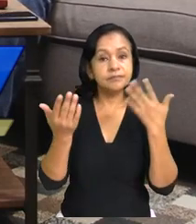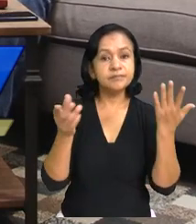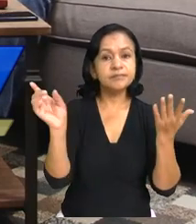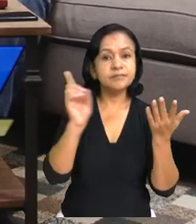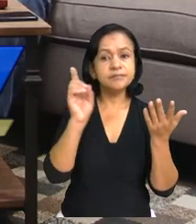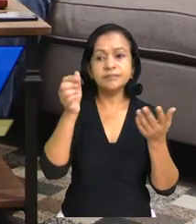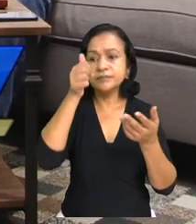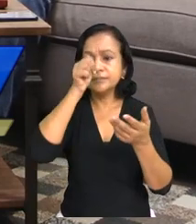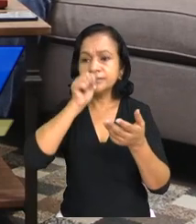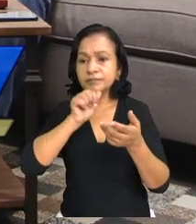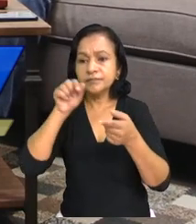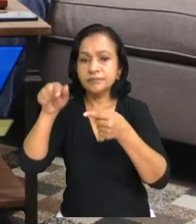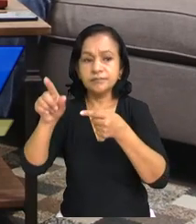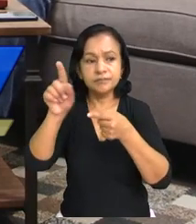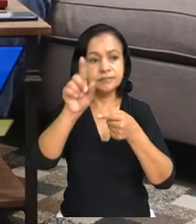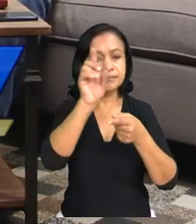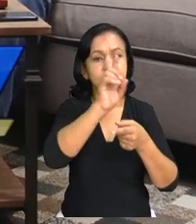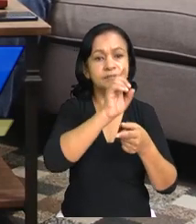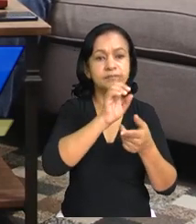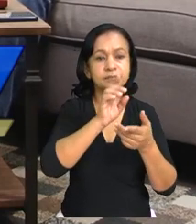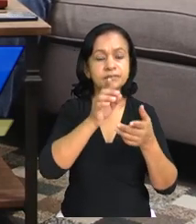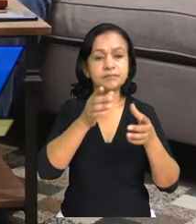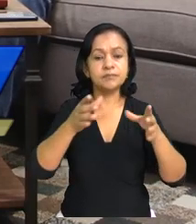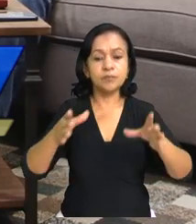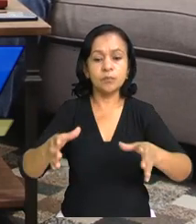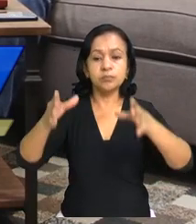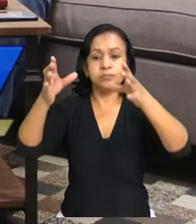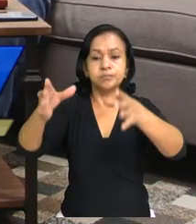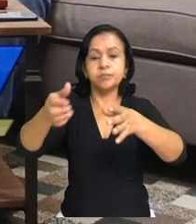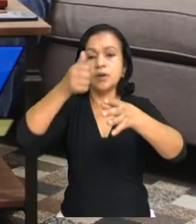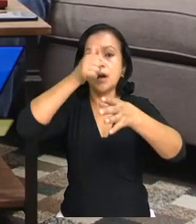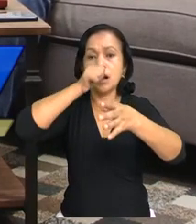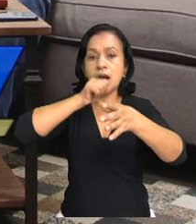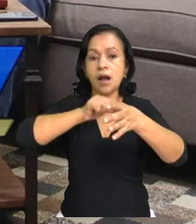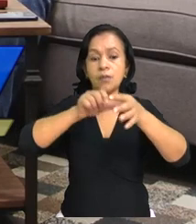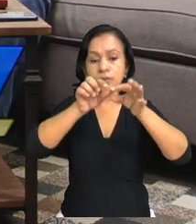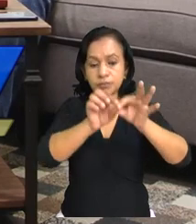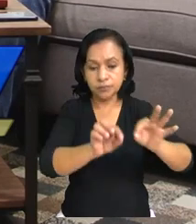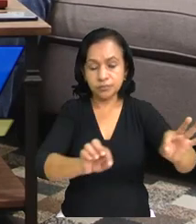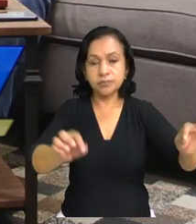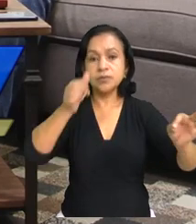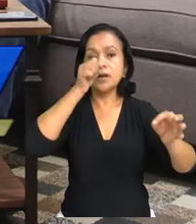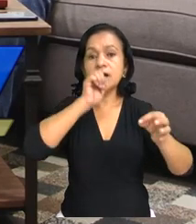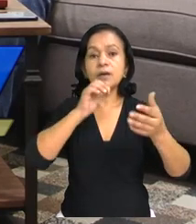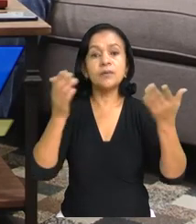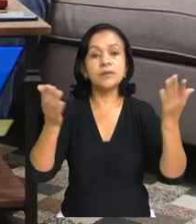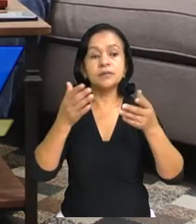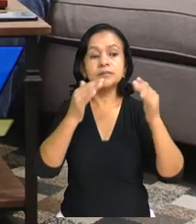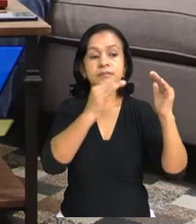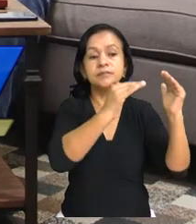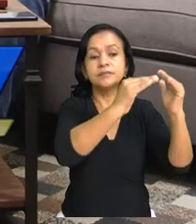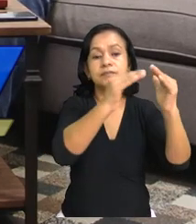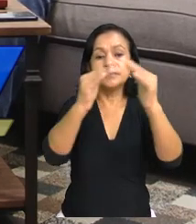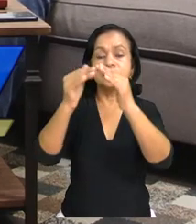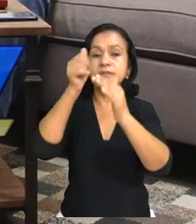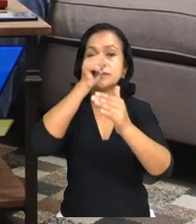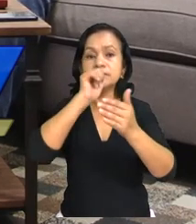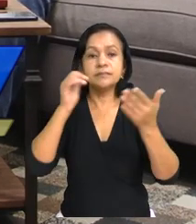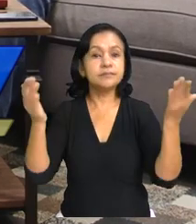más conviene, de ver por dónde vamos a poner el tanque, ver por dónde viene la línea de conducción, cómo vamos a hacer la red de distribución. Y